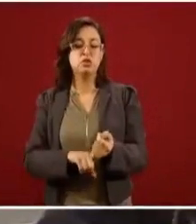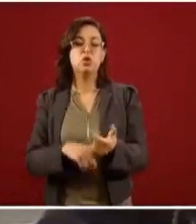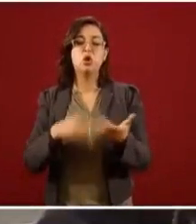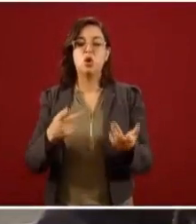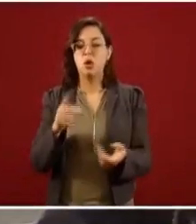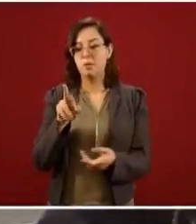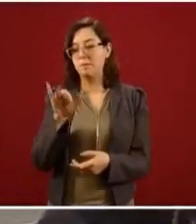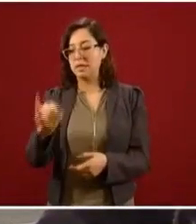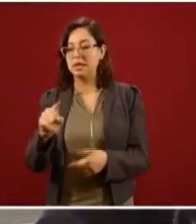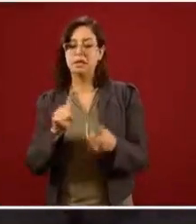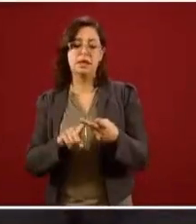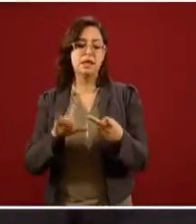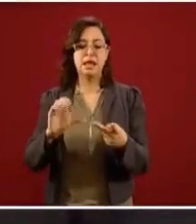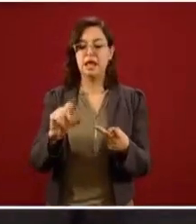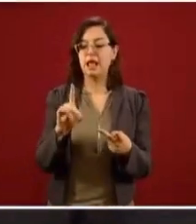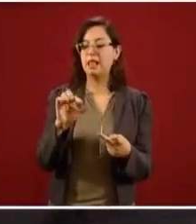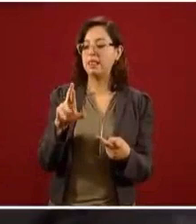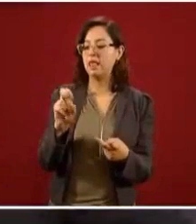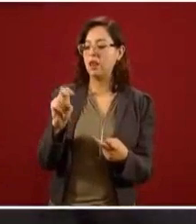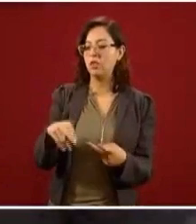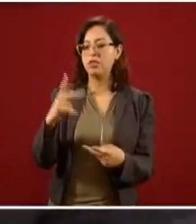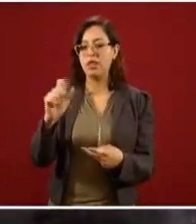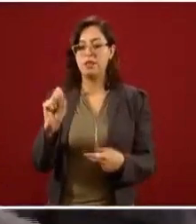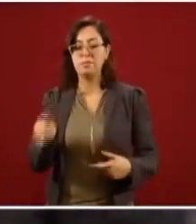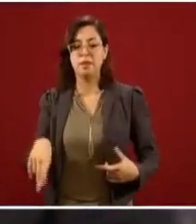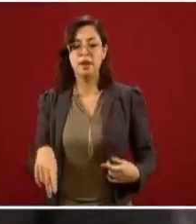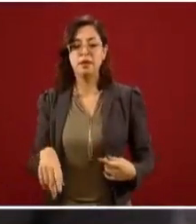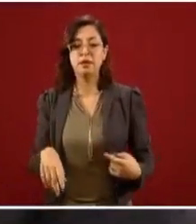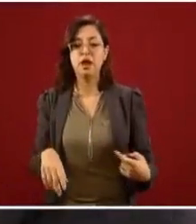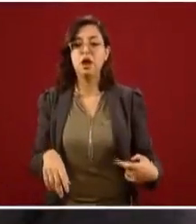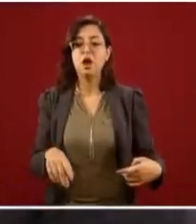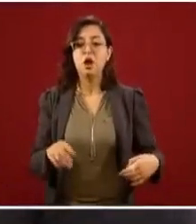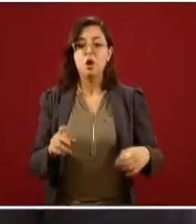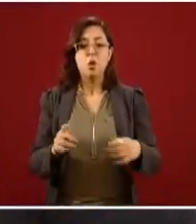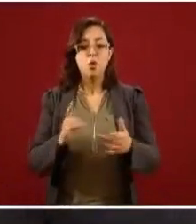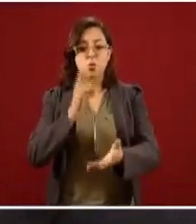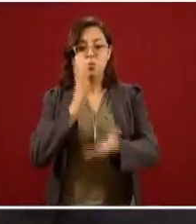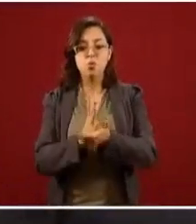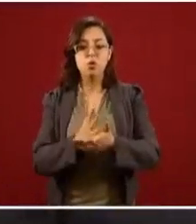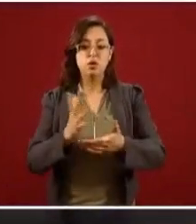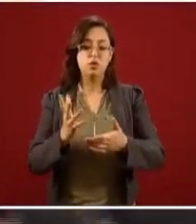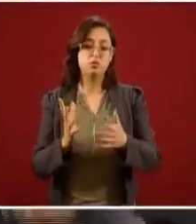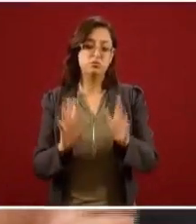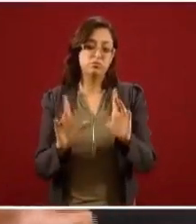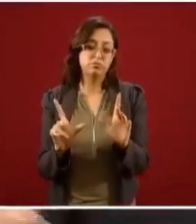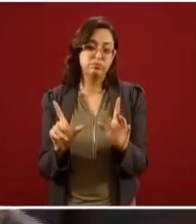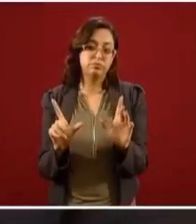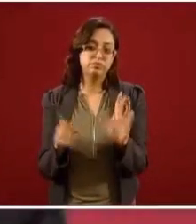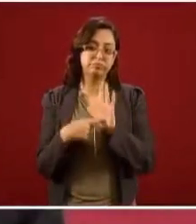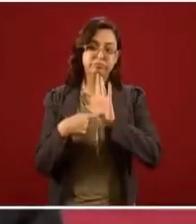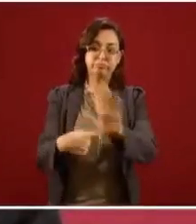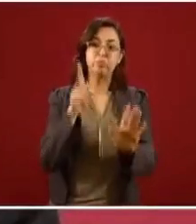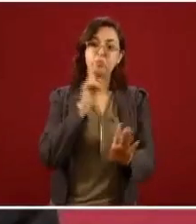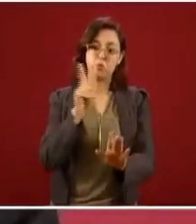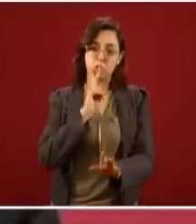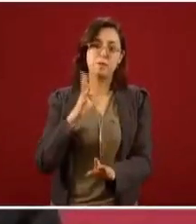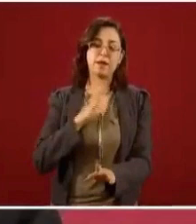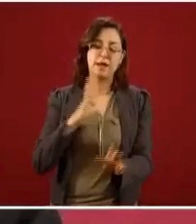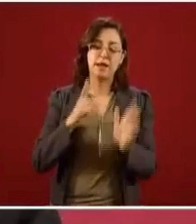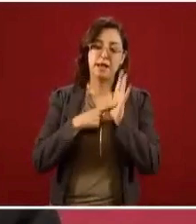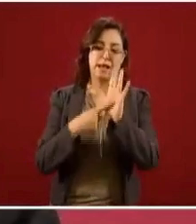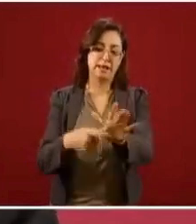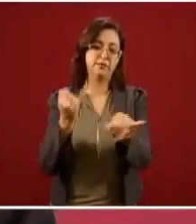Calderón del PAN. Nada más voy a dar un dato. que sí puedo probar.